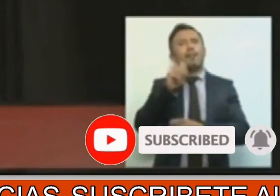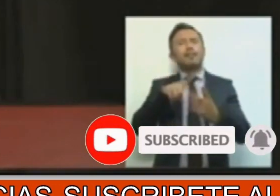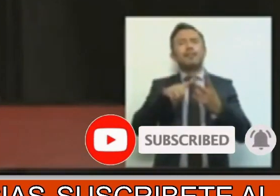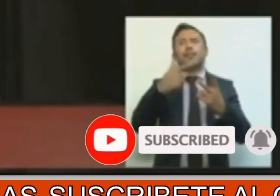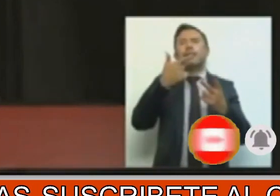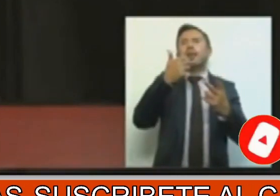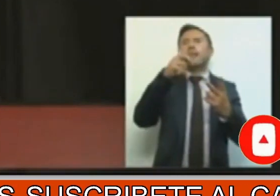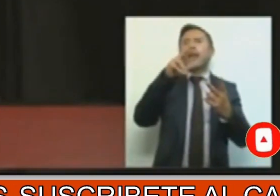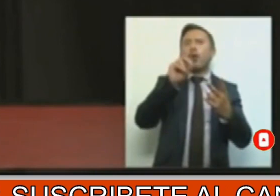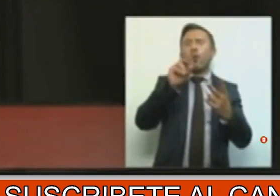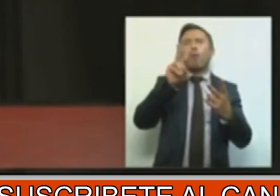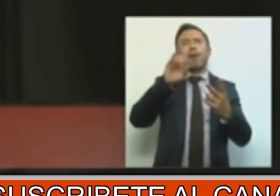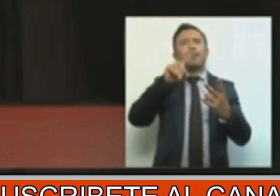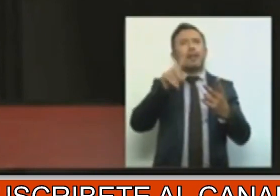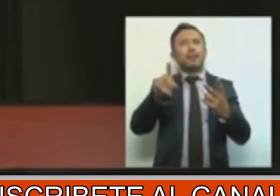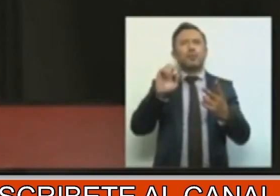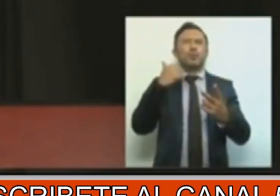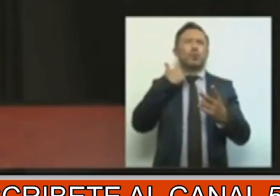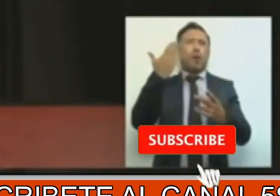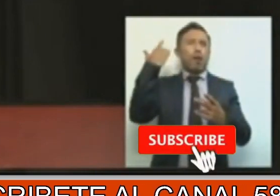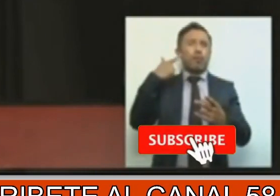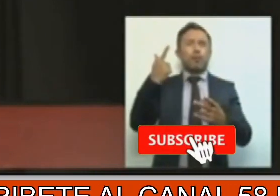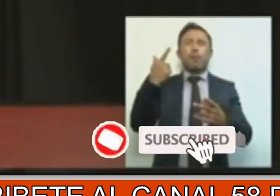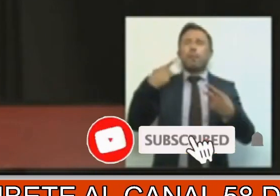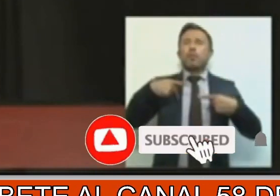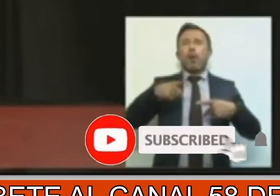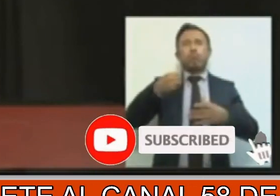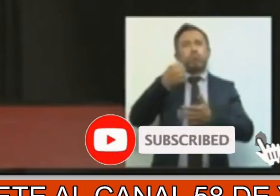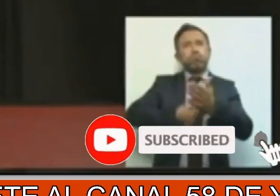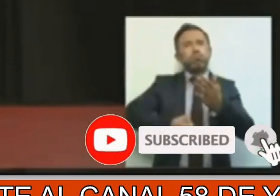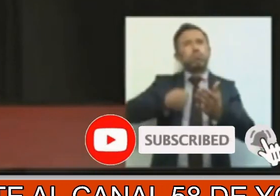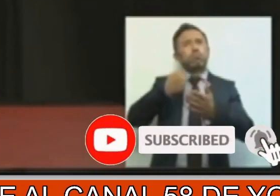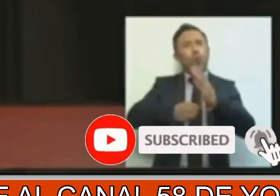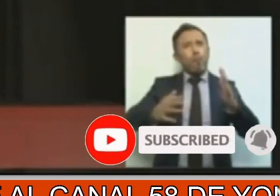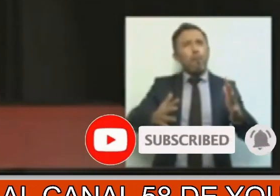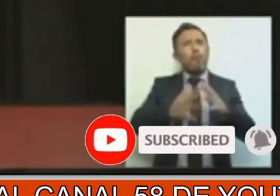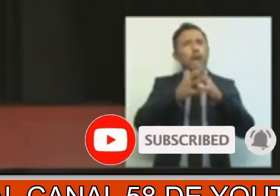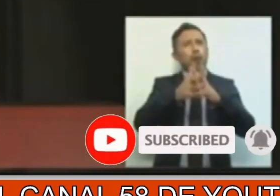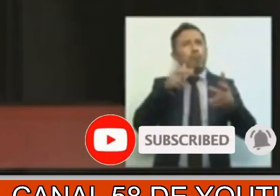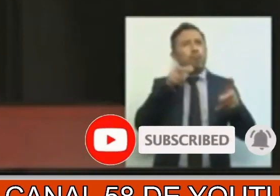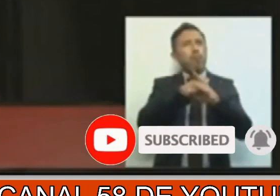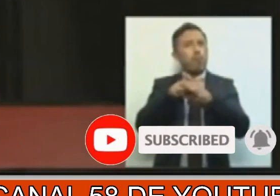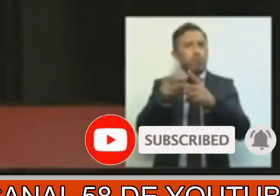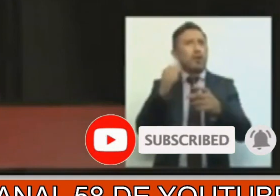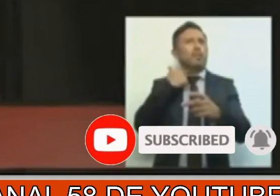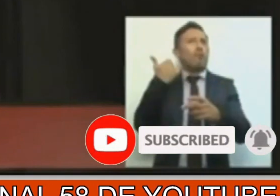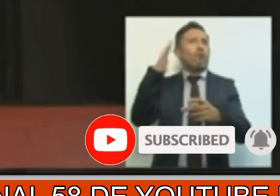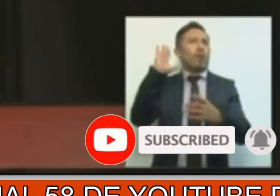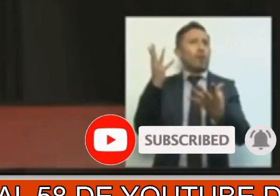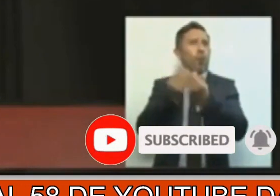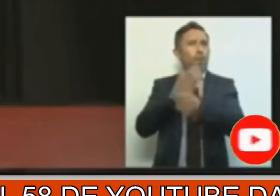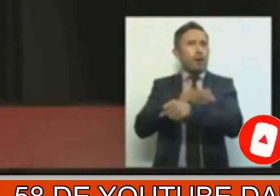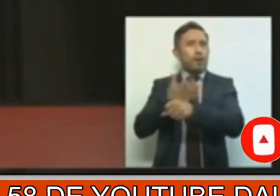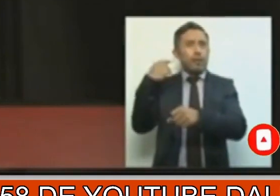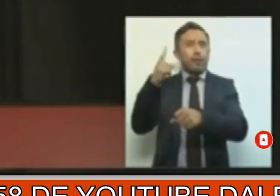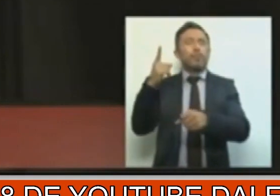tuvimos decenas de compañeros asesinados en la batalla y en la lucha. En la Huasteca hidalguense, en